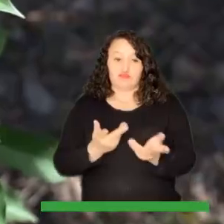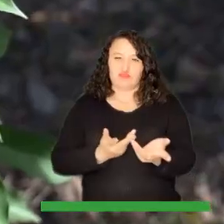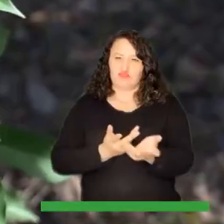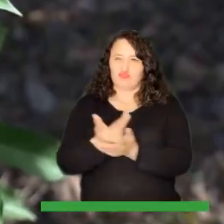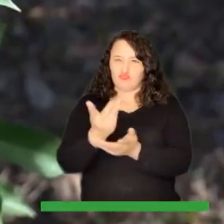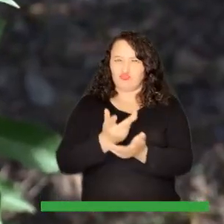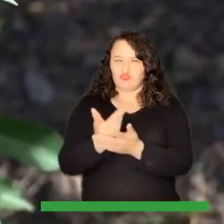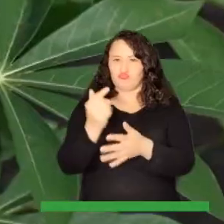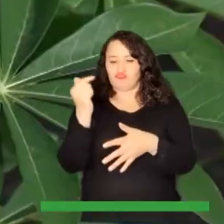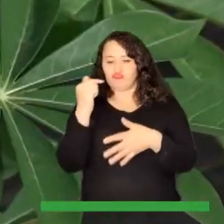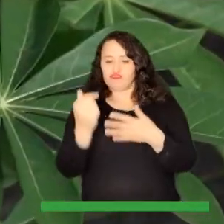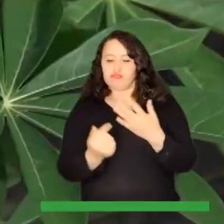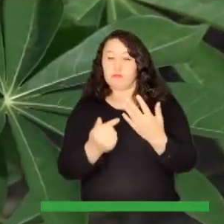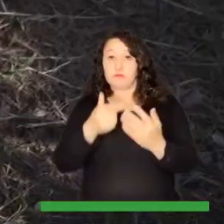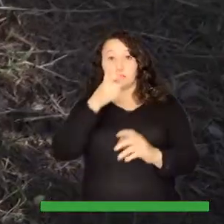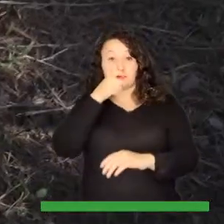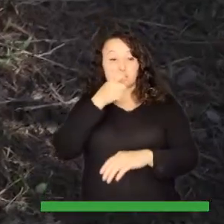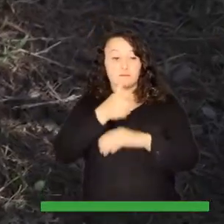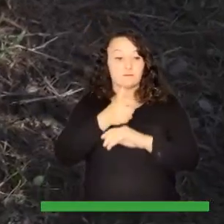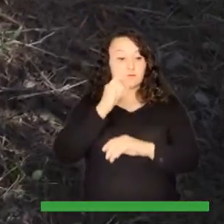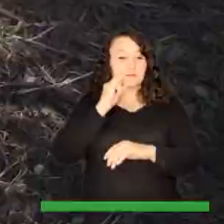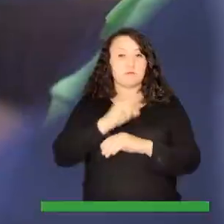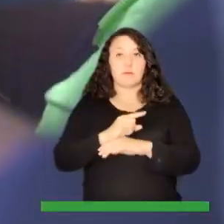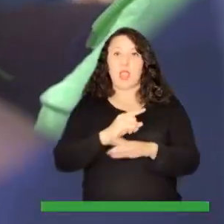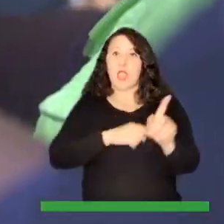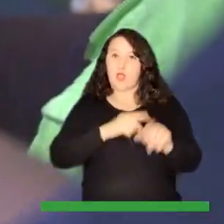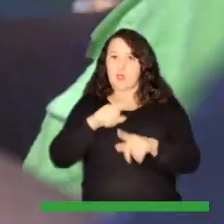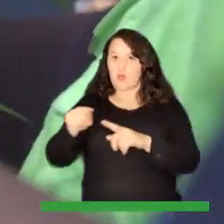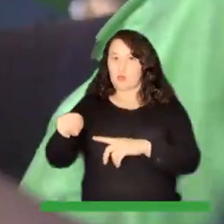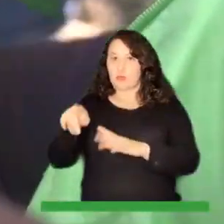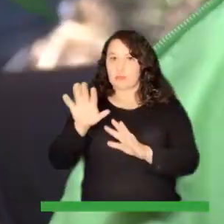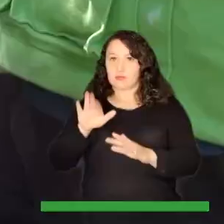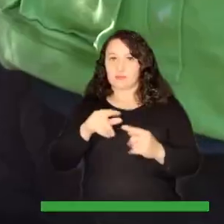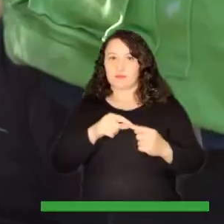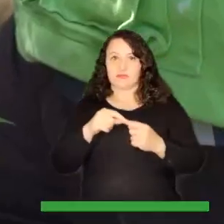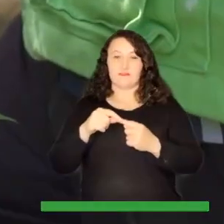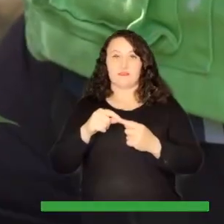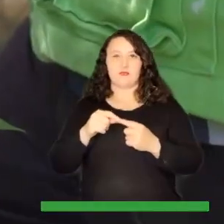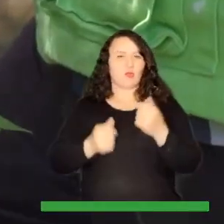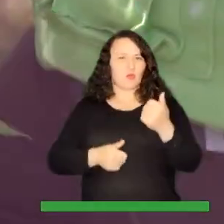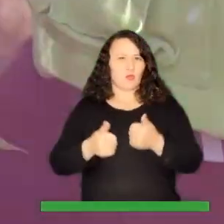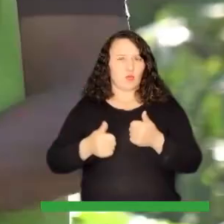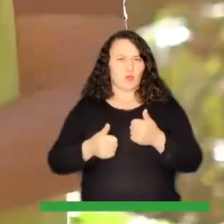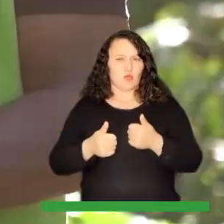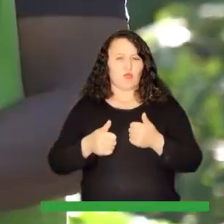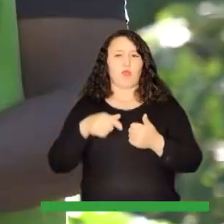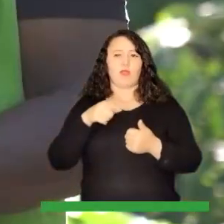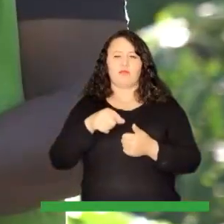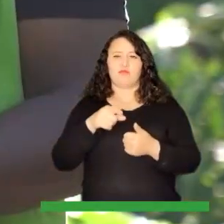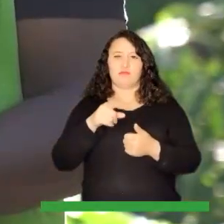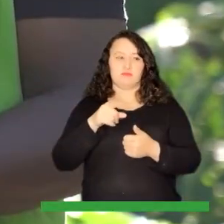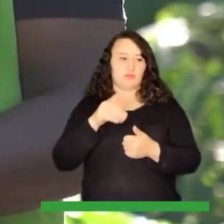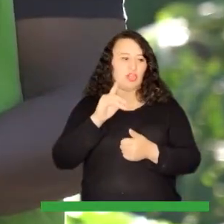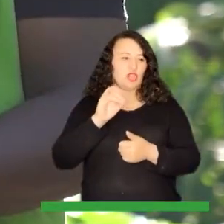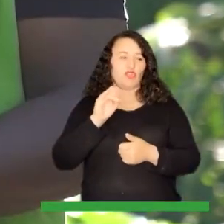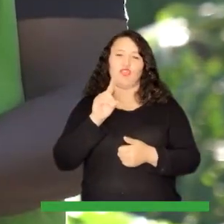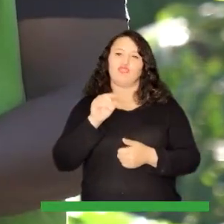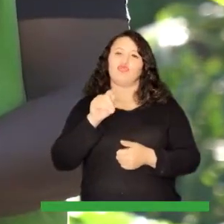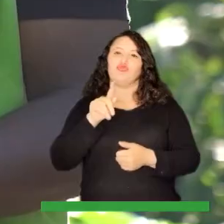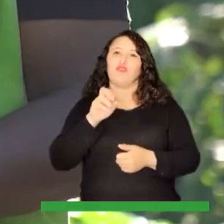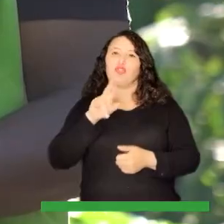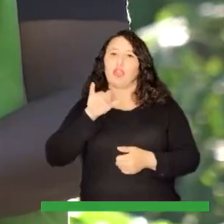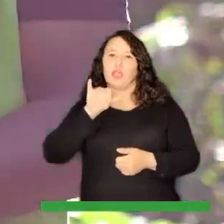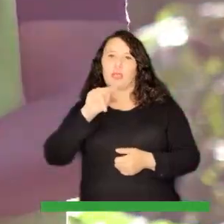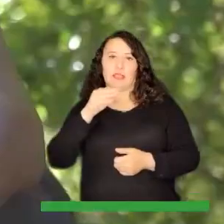pues recomendaciones y hacemos vigilancia en algunas plagas específicas, como lo que es la dioforina en